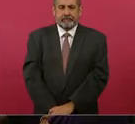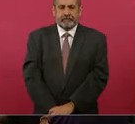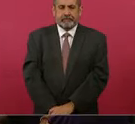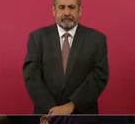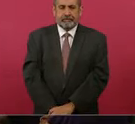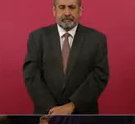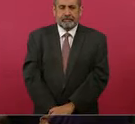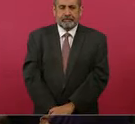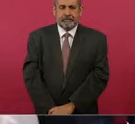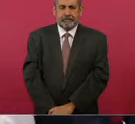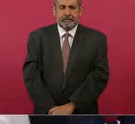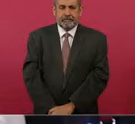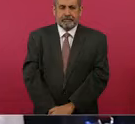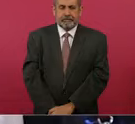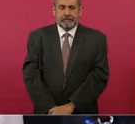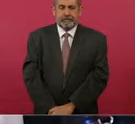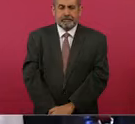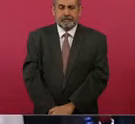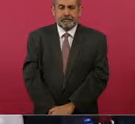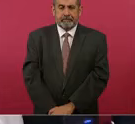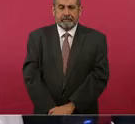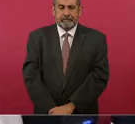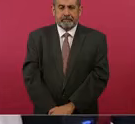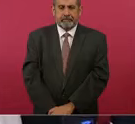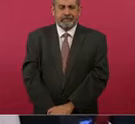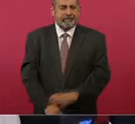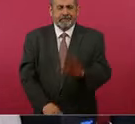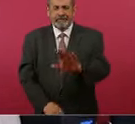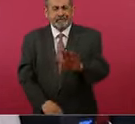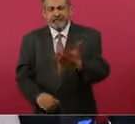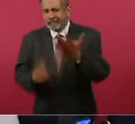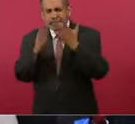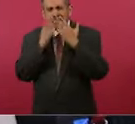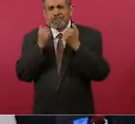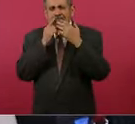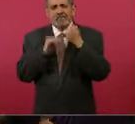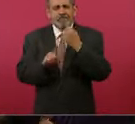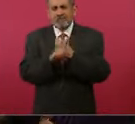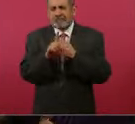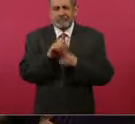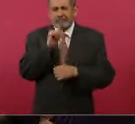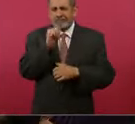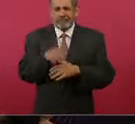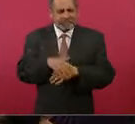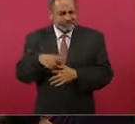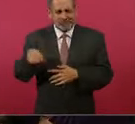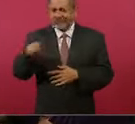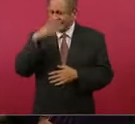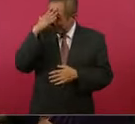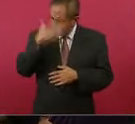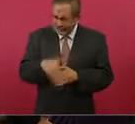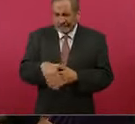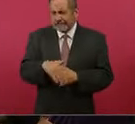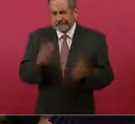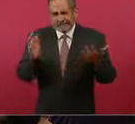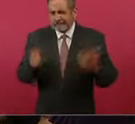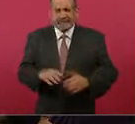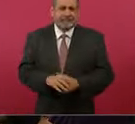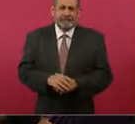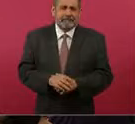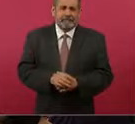Ajá, pero ¿qué le respondería al SENACE? Que no hay ningún problema, que ellos lo saben. O